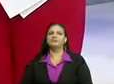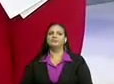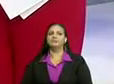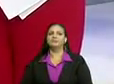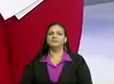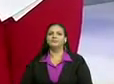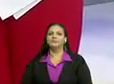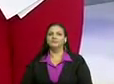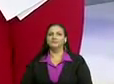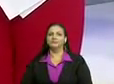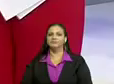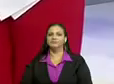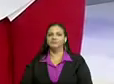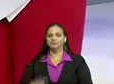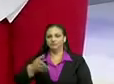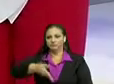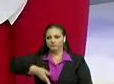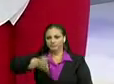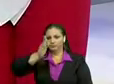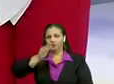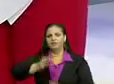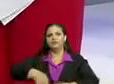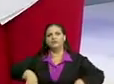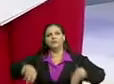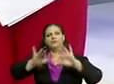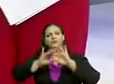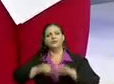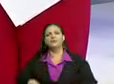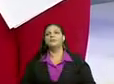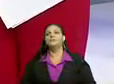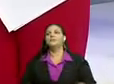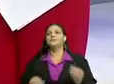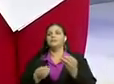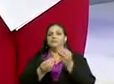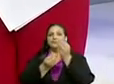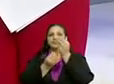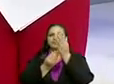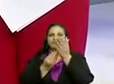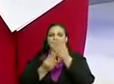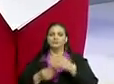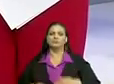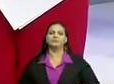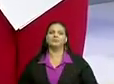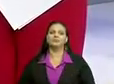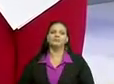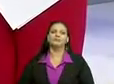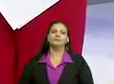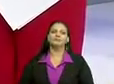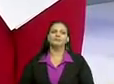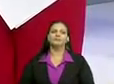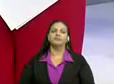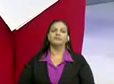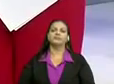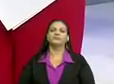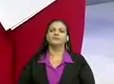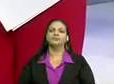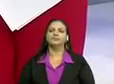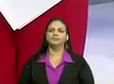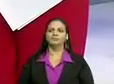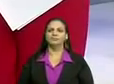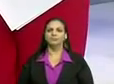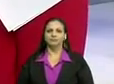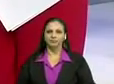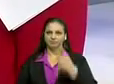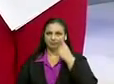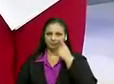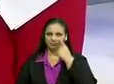sigamos siempre adelante. Tenemos más información. Tenemos más, como siempre, eso es un respiro para que la gente se ponga pila. Eso. ¡Ojo al